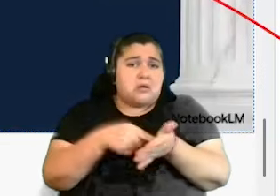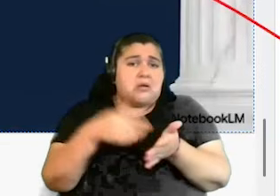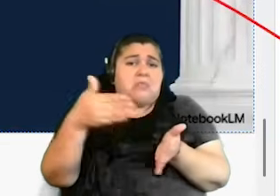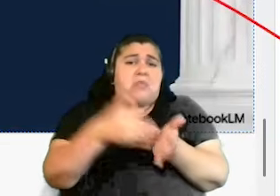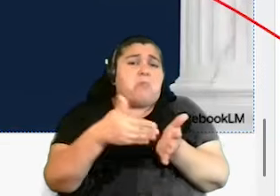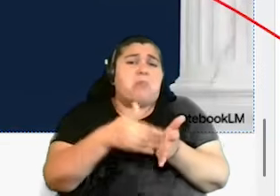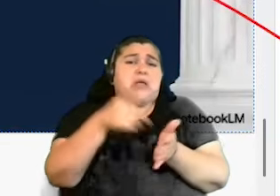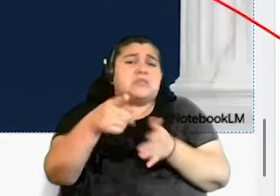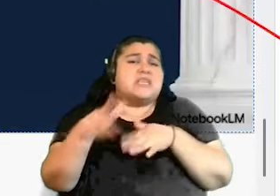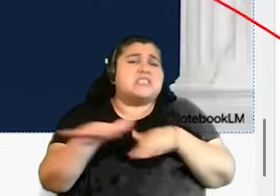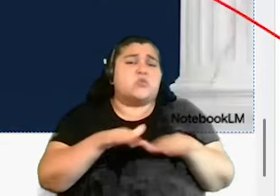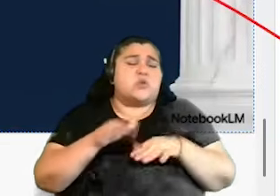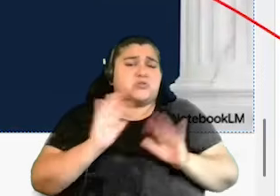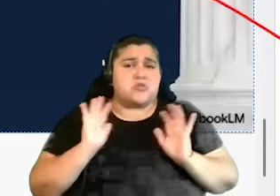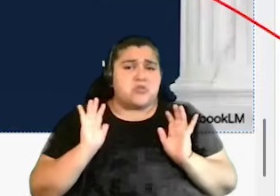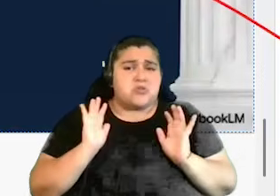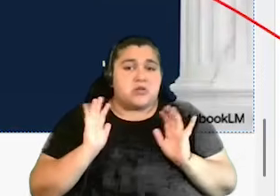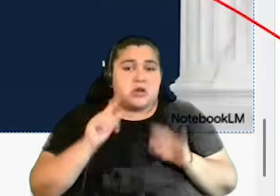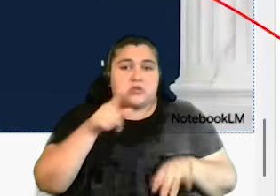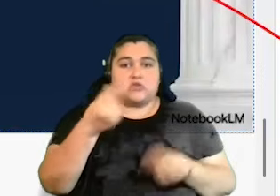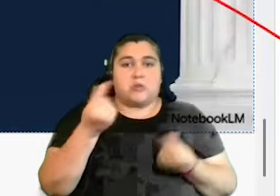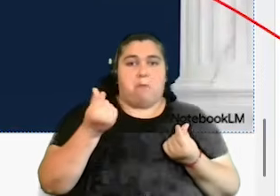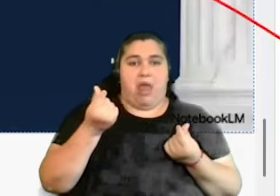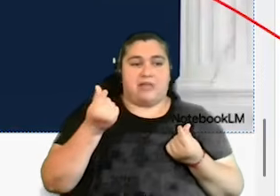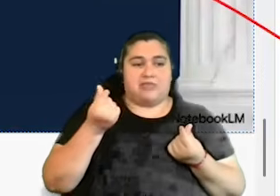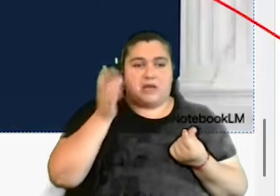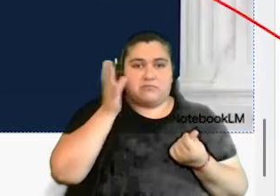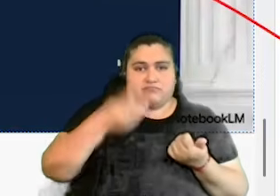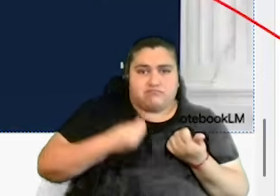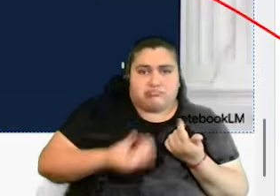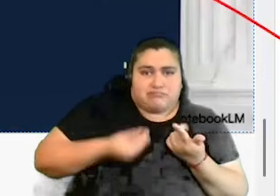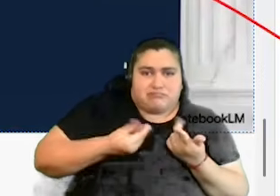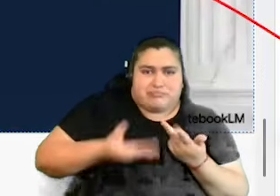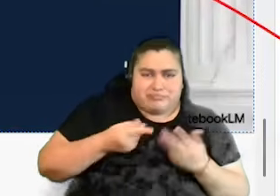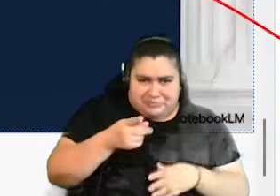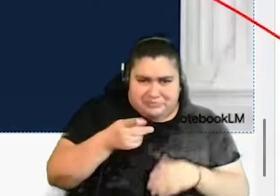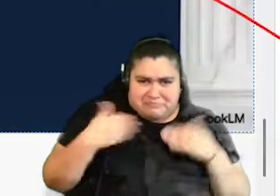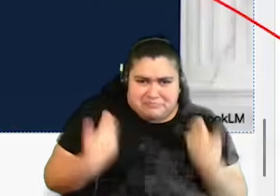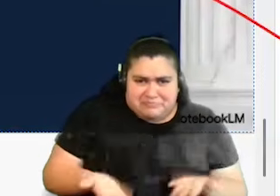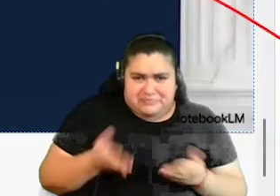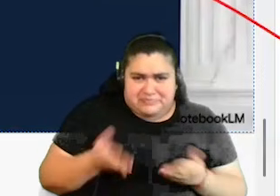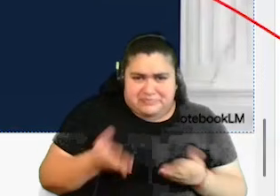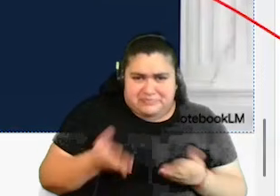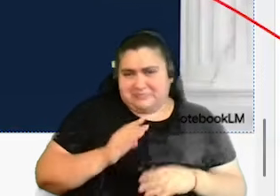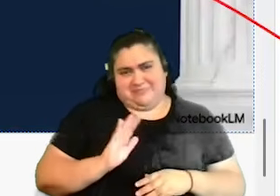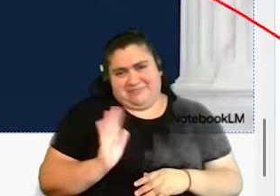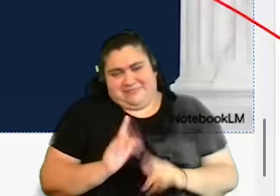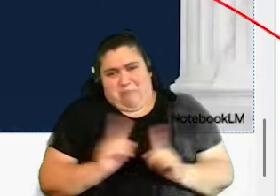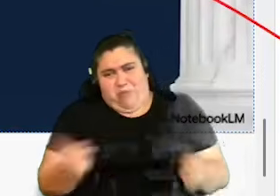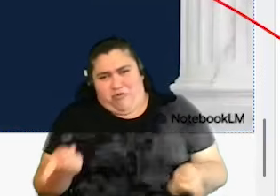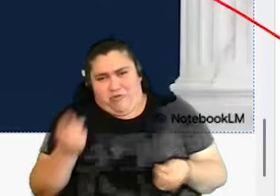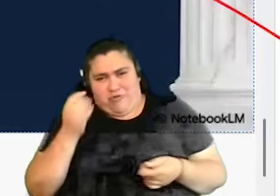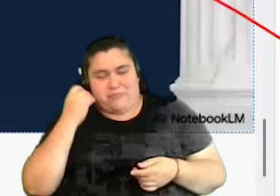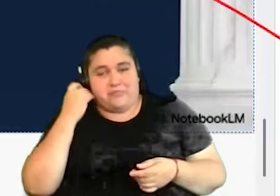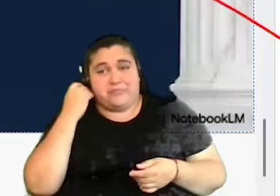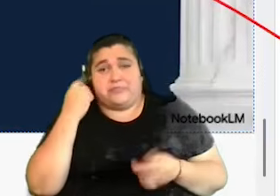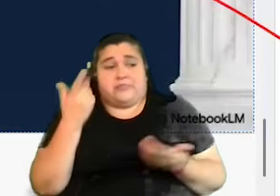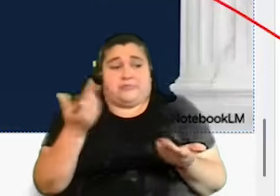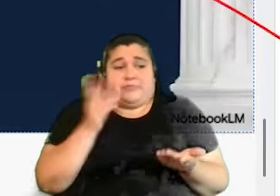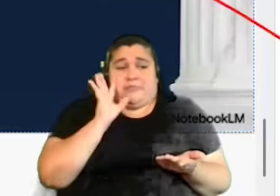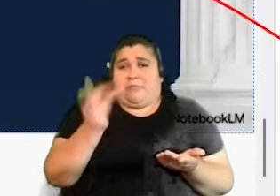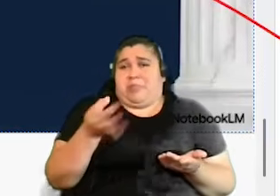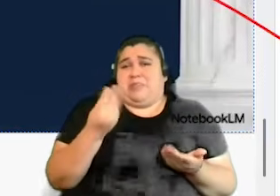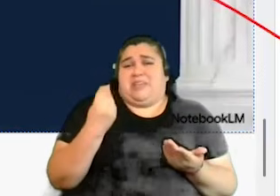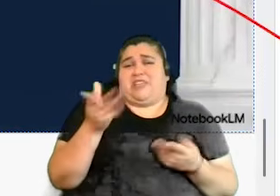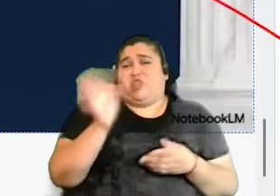pero también Sí. el bolsillo no es ilimitado. No, Entonces, no, bueno, acá, pero con tampoco le caemos todos los días. no, pero vos fíjate